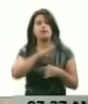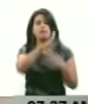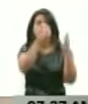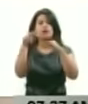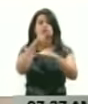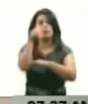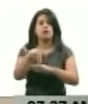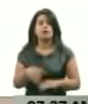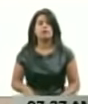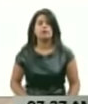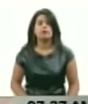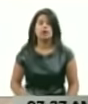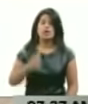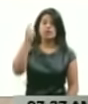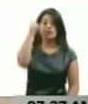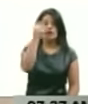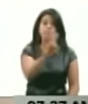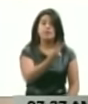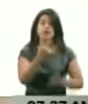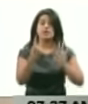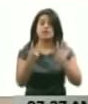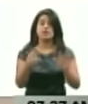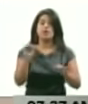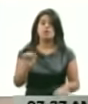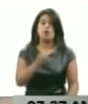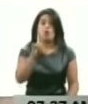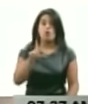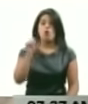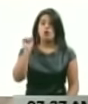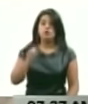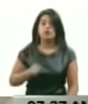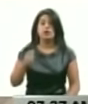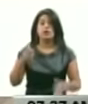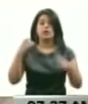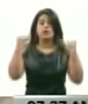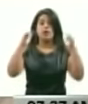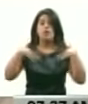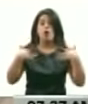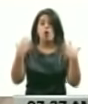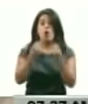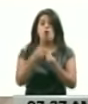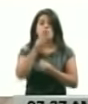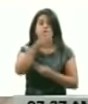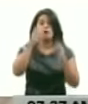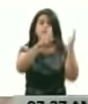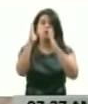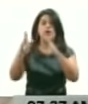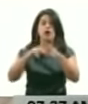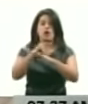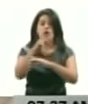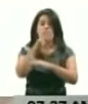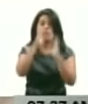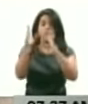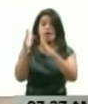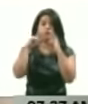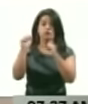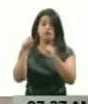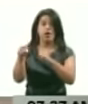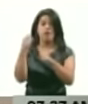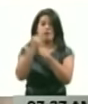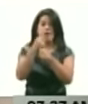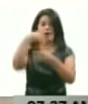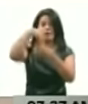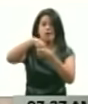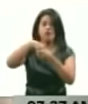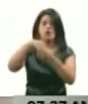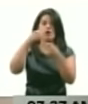que es el día 27 de julio, celebraremos con todos nuestros bibliotecólogos y nuestros bibliotecarios de la